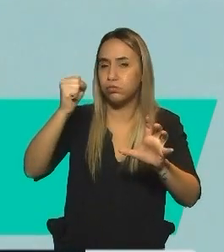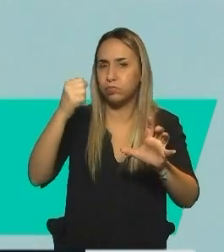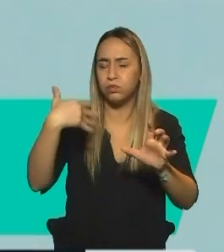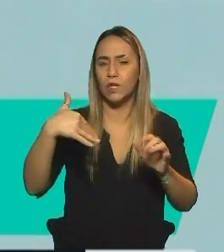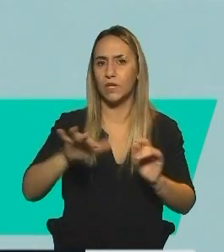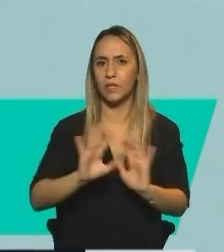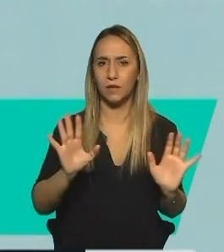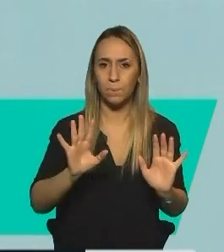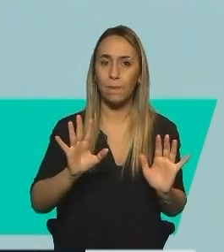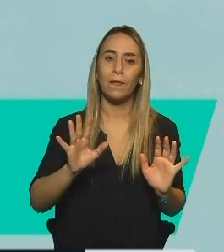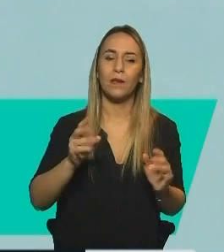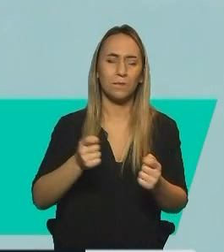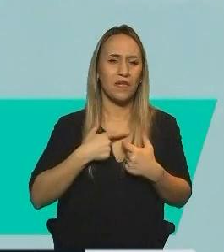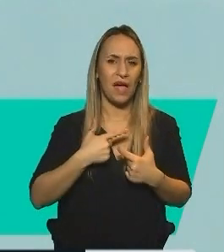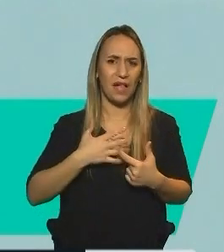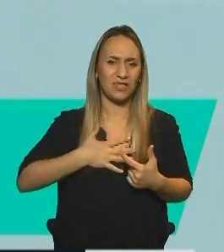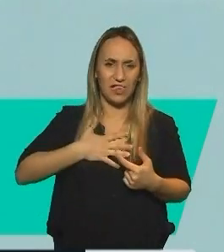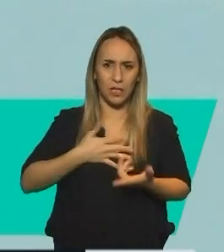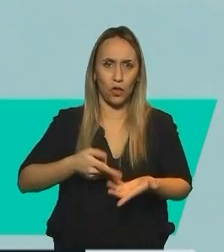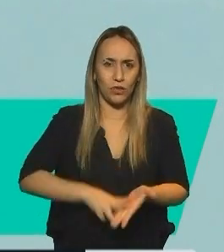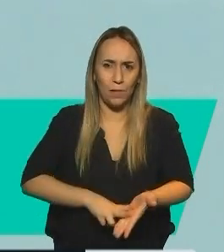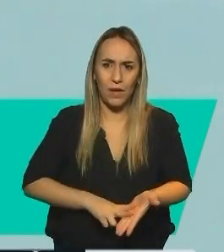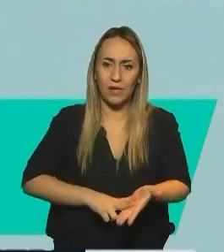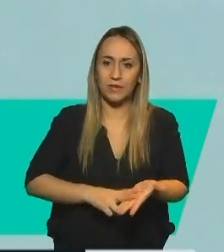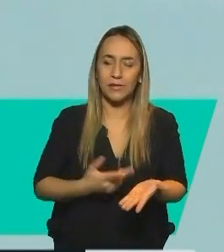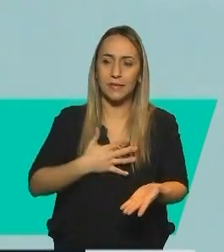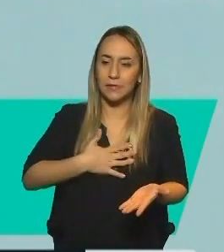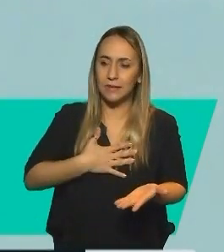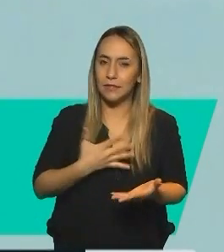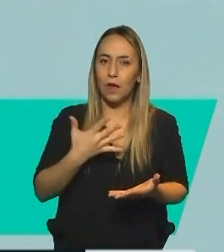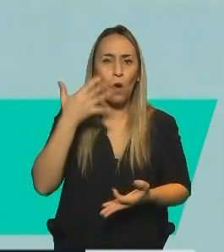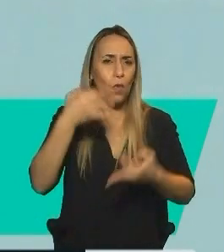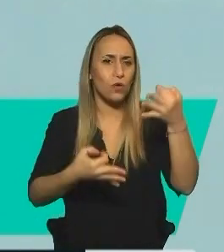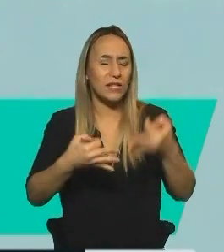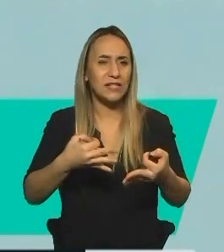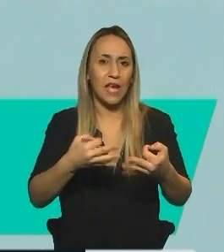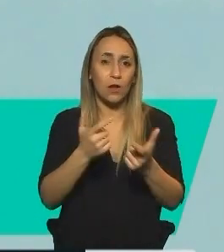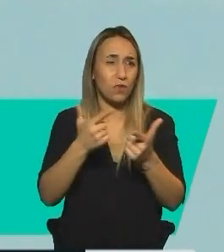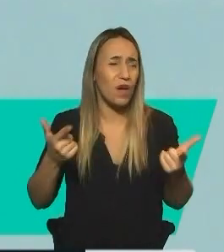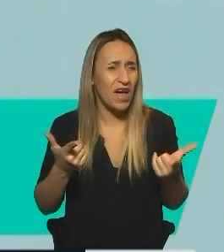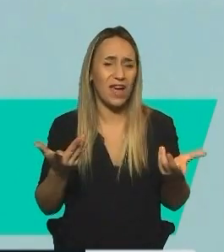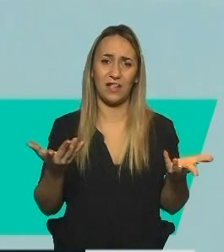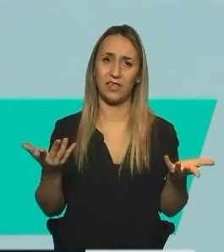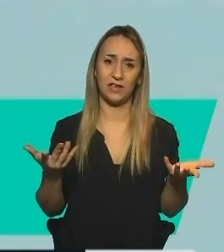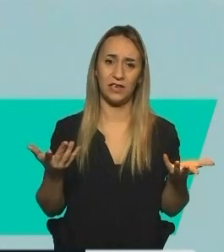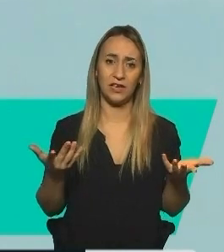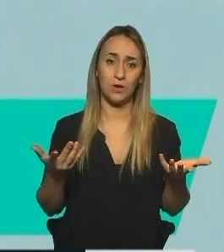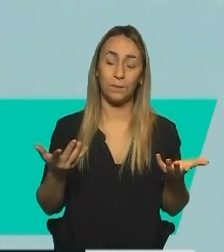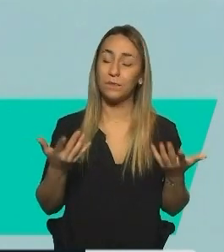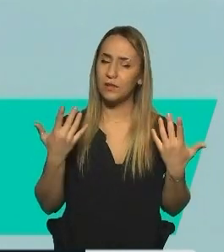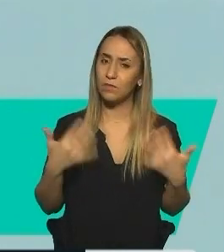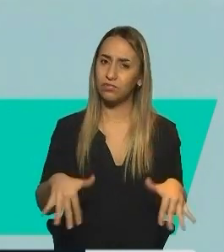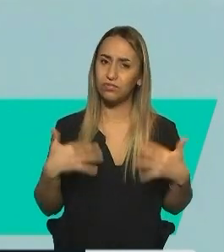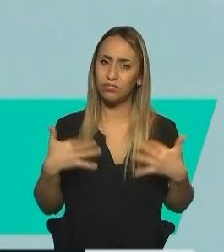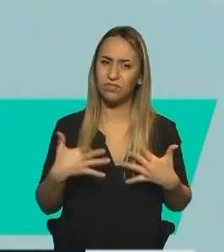vuelve a vivir, y la falta de justicia, te vuelvo a decir, es un peso que